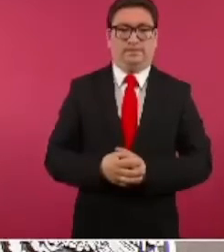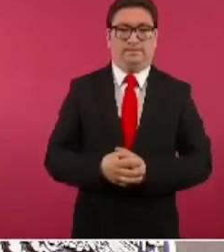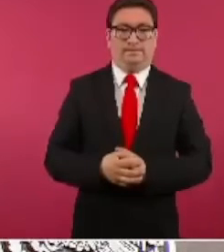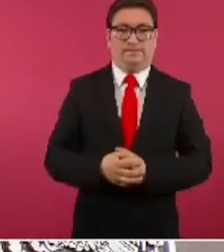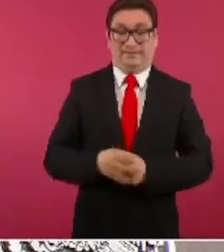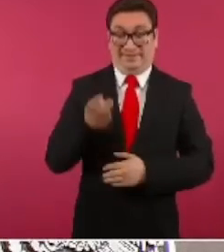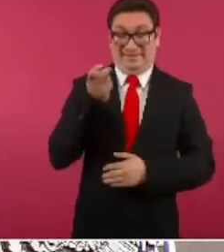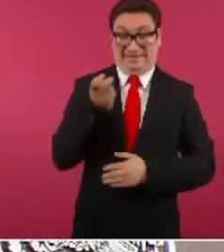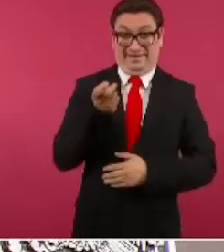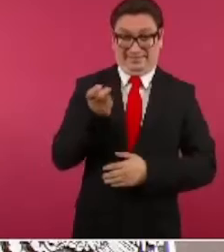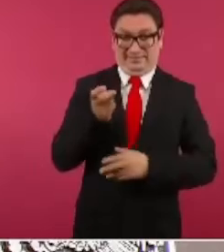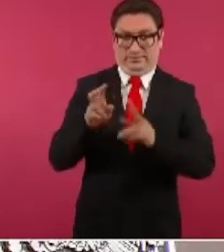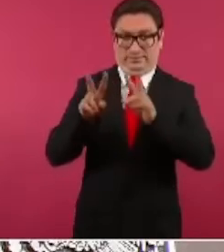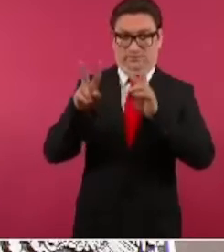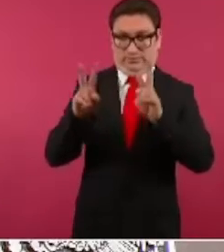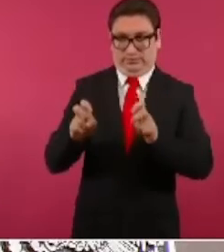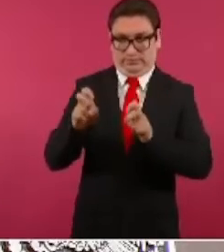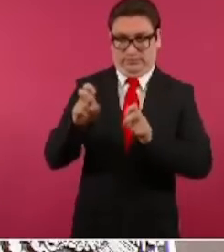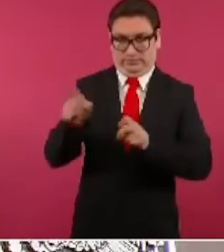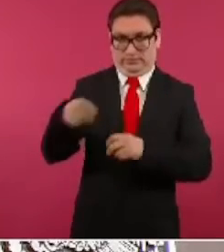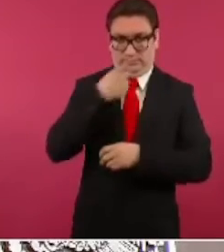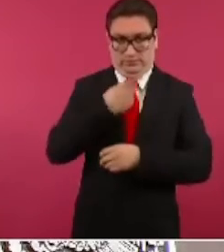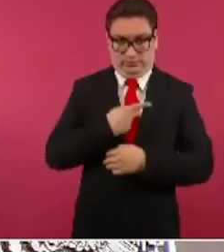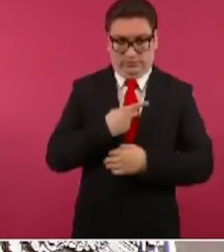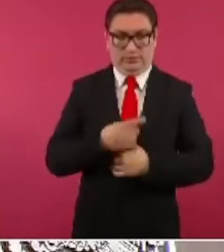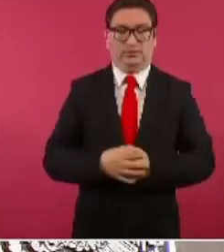Este asunto que me planteas